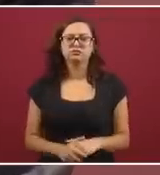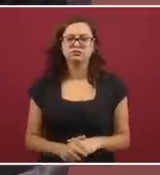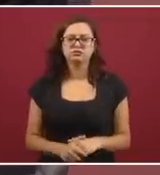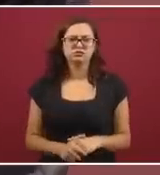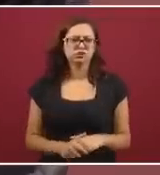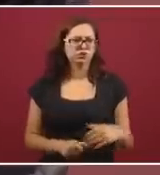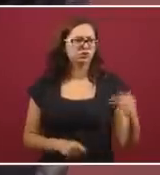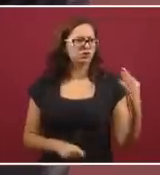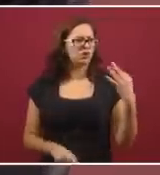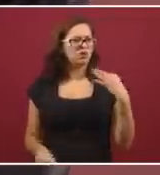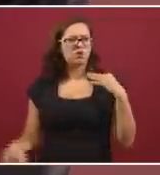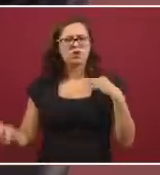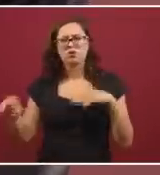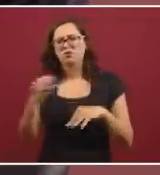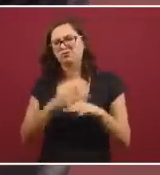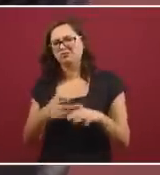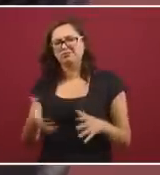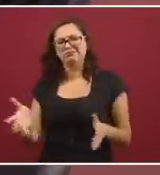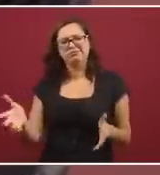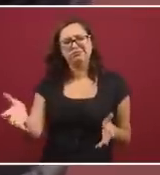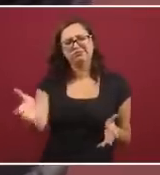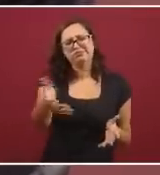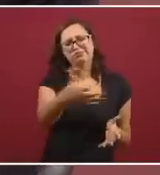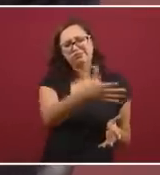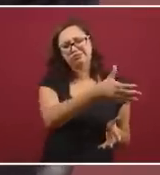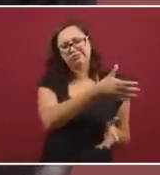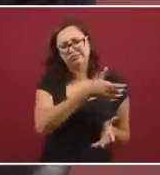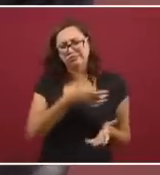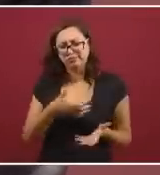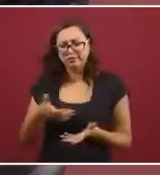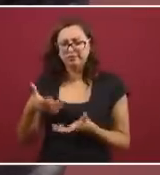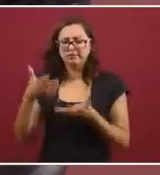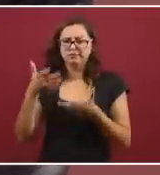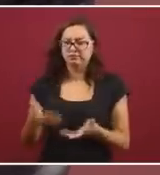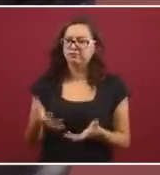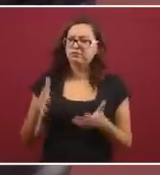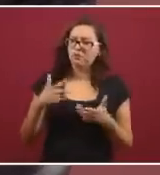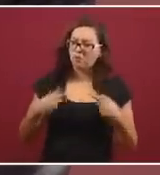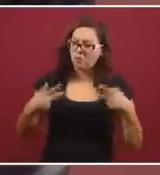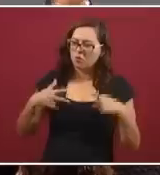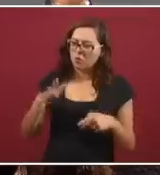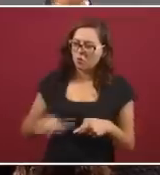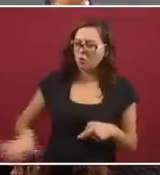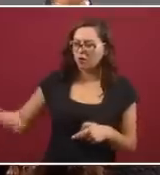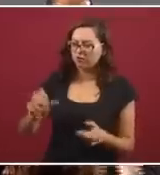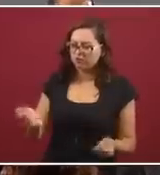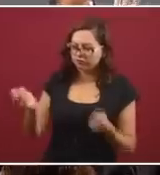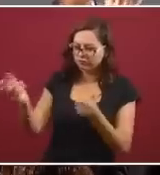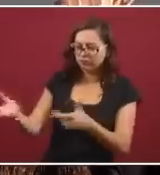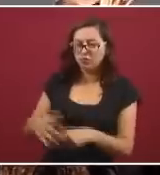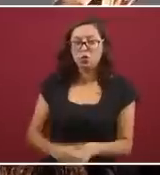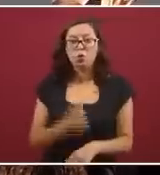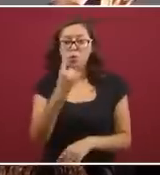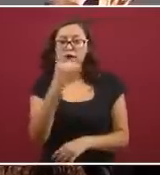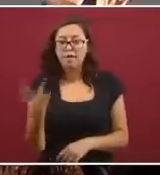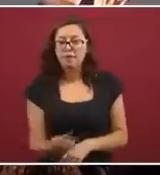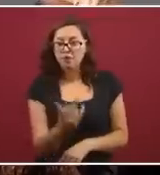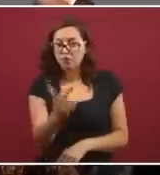todo lo que se obtiene que se va a devolver bueno una más